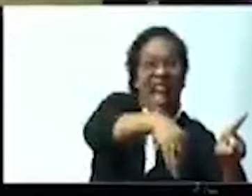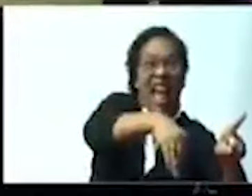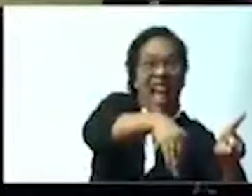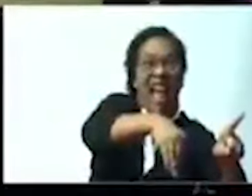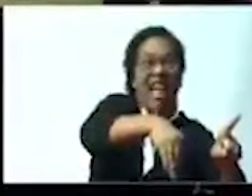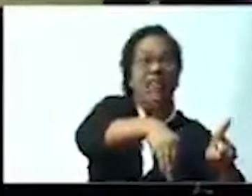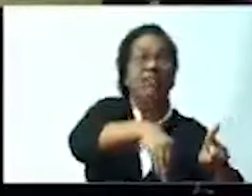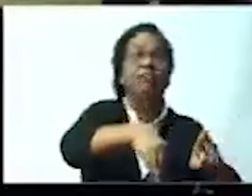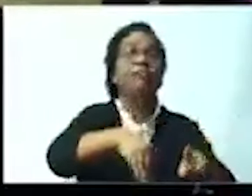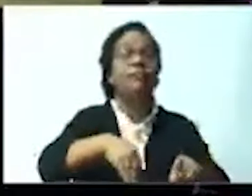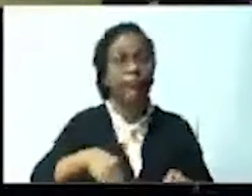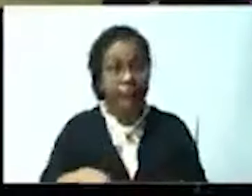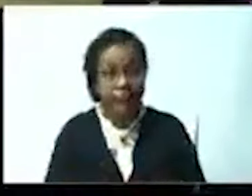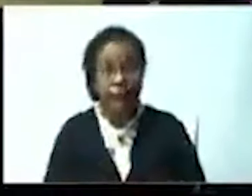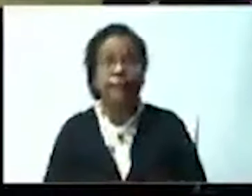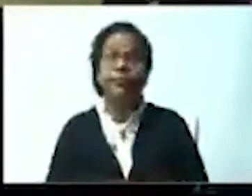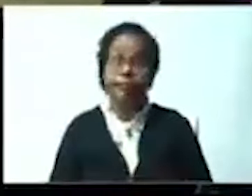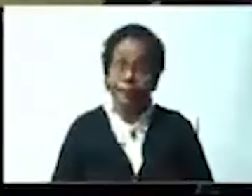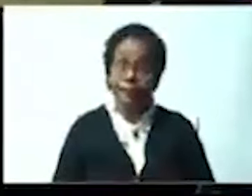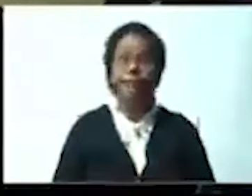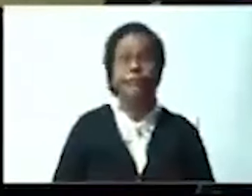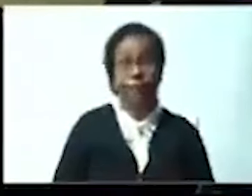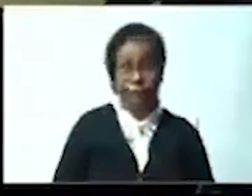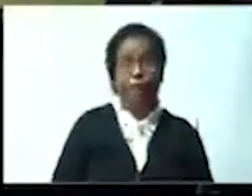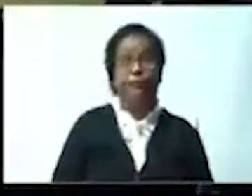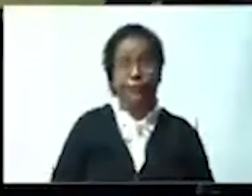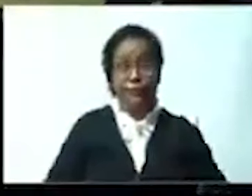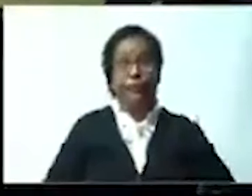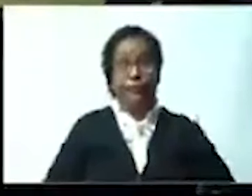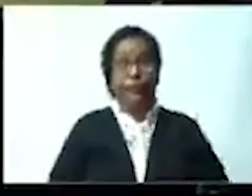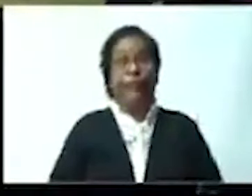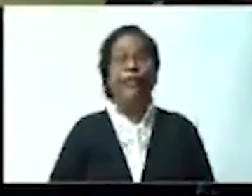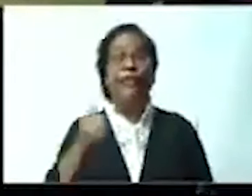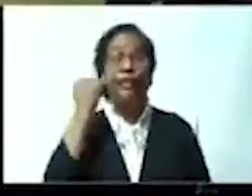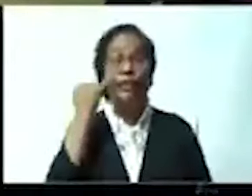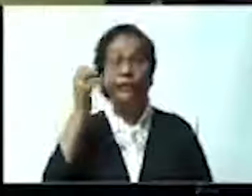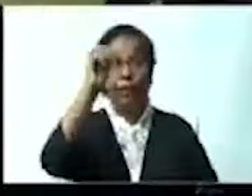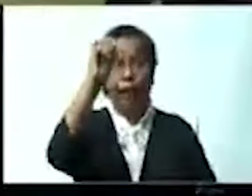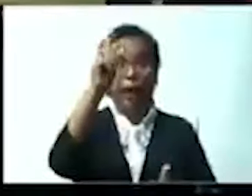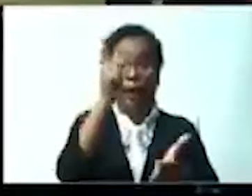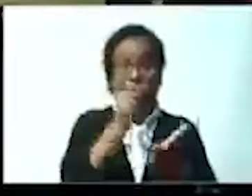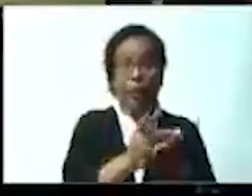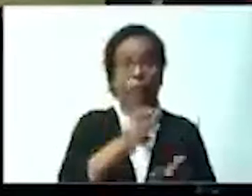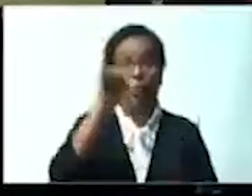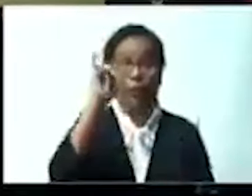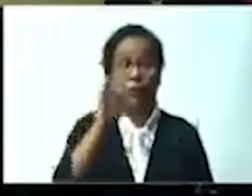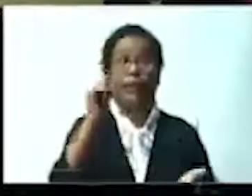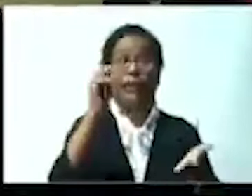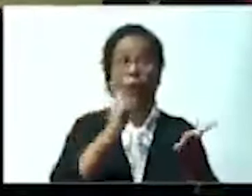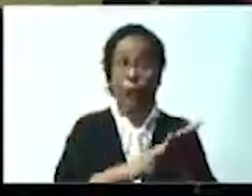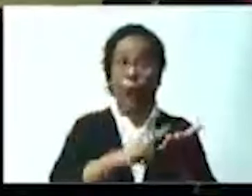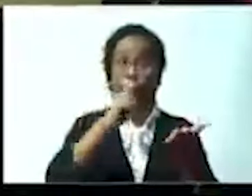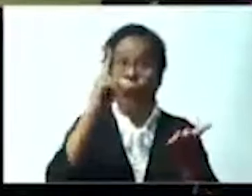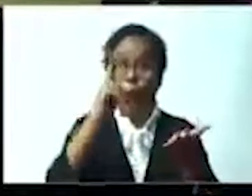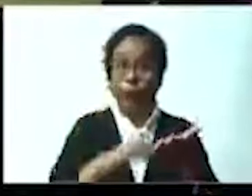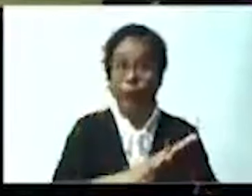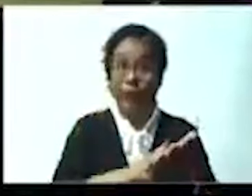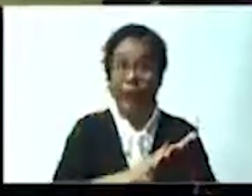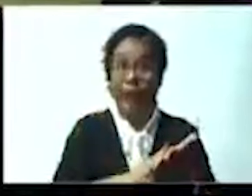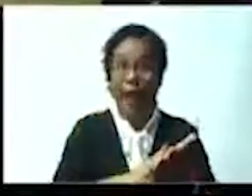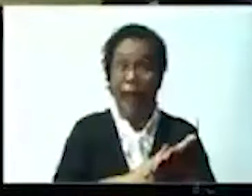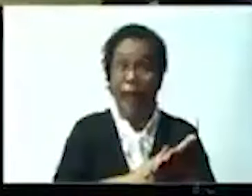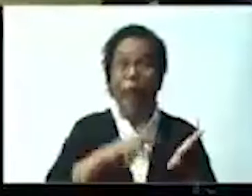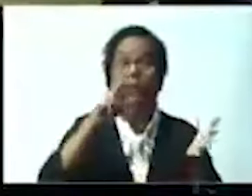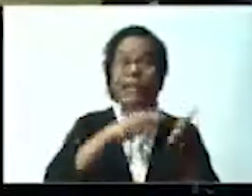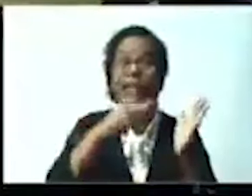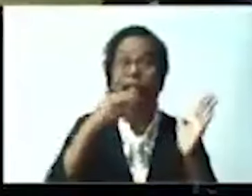Aeropuerto Siglo XXI y nosotros creemos que con la aprobación en el día de hoy de este contrato estamos ante la estafa y